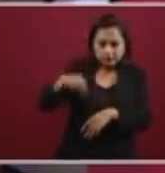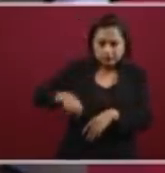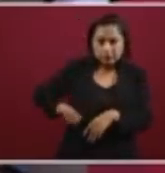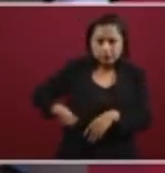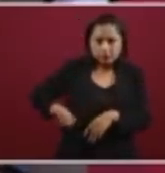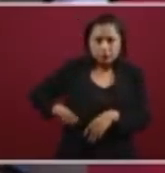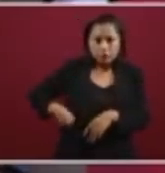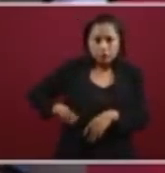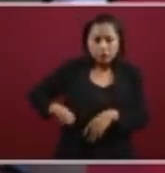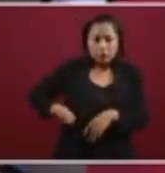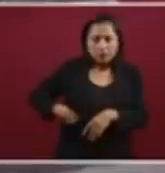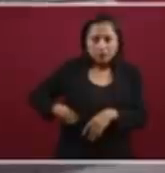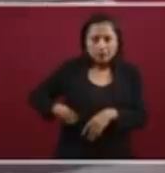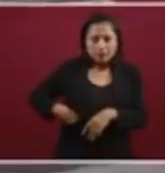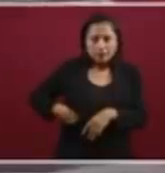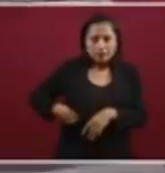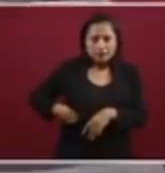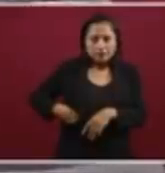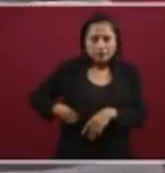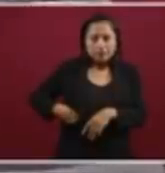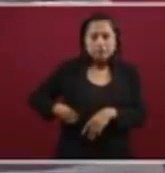se tiene que saber